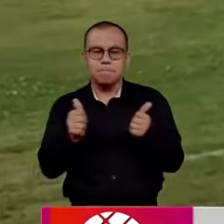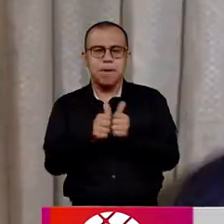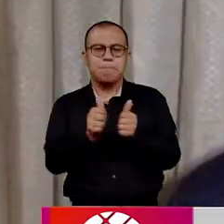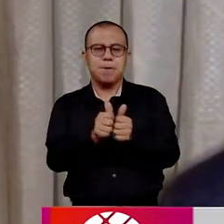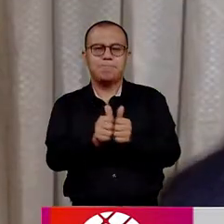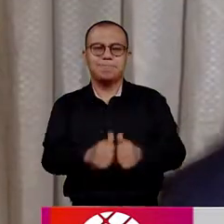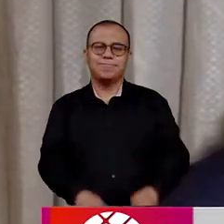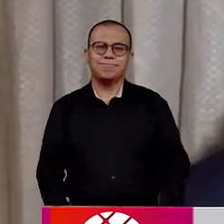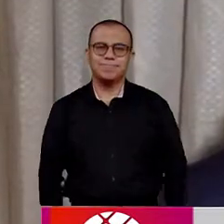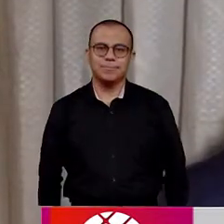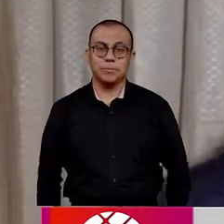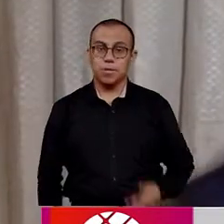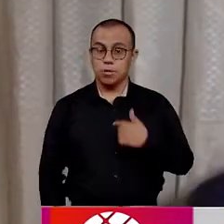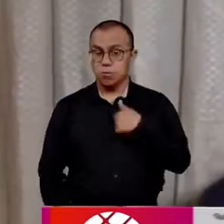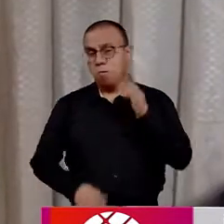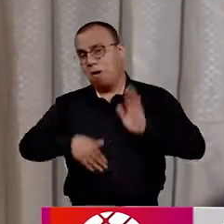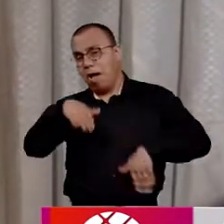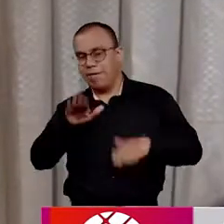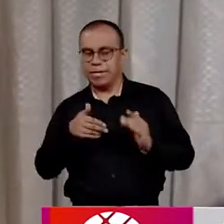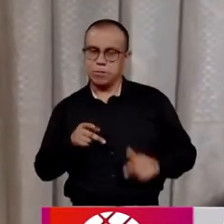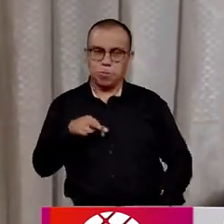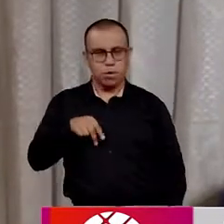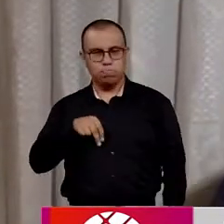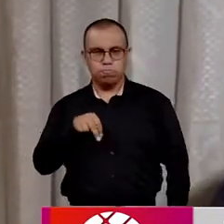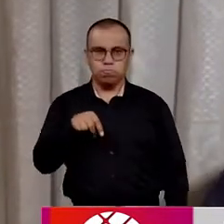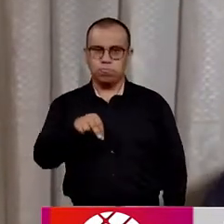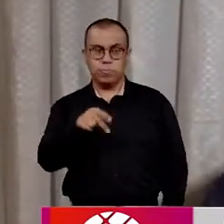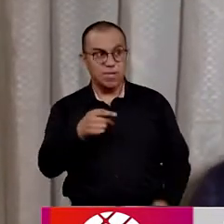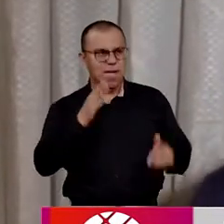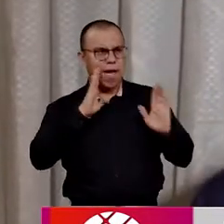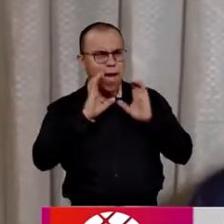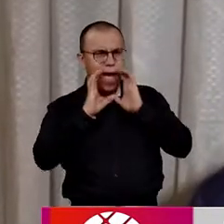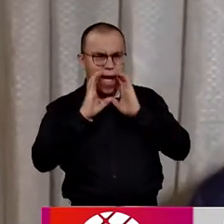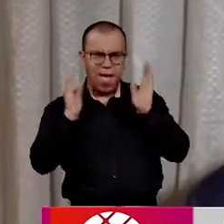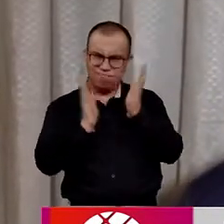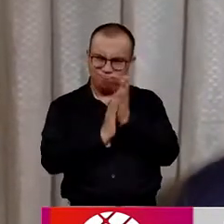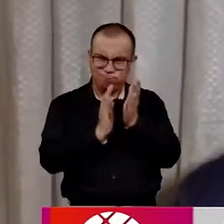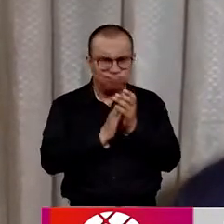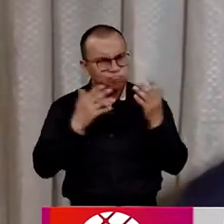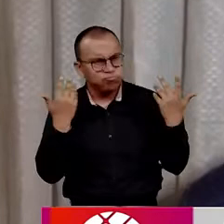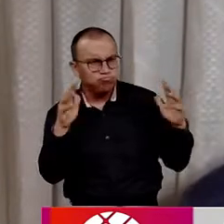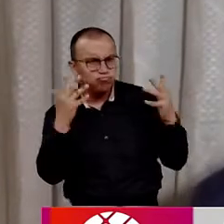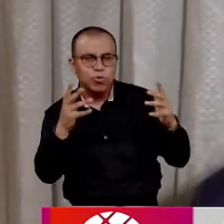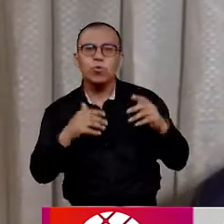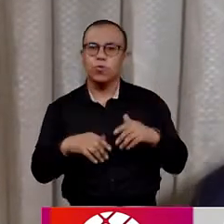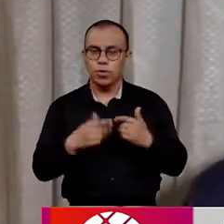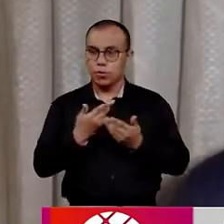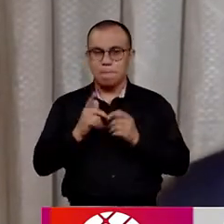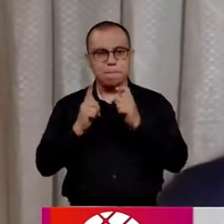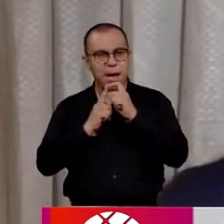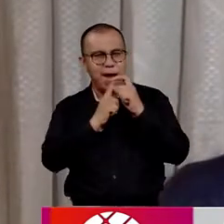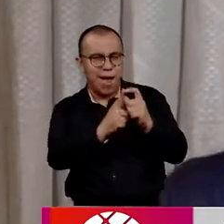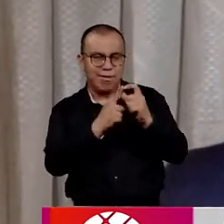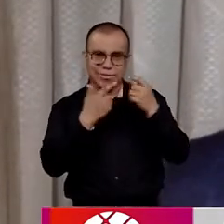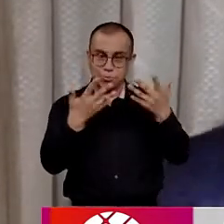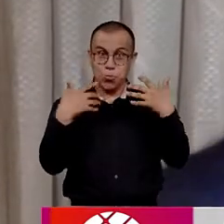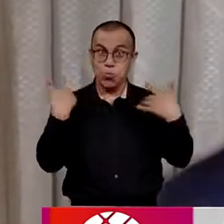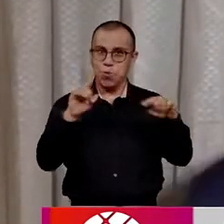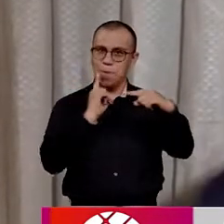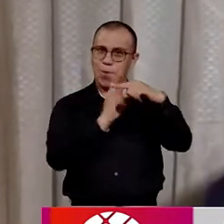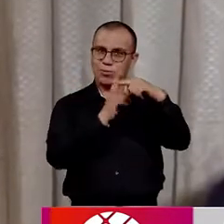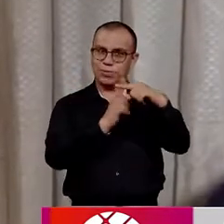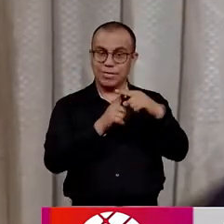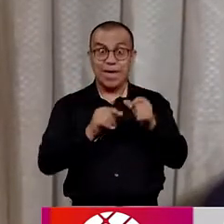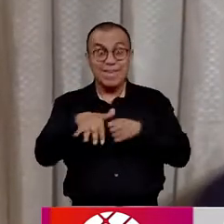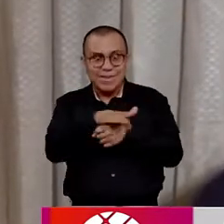acompañado. Entonces a veces yo voy corriendo y la gente te apoya, te aplaude, te dice cosas. En el barrio